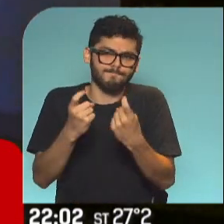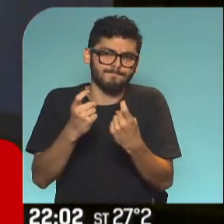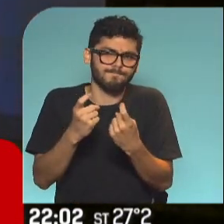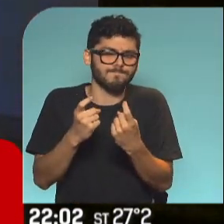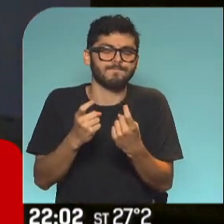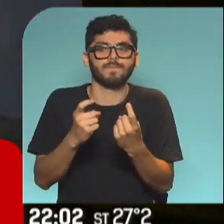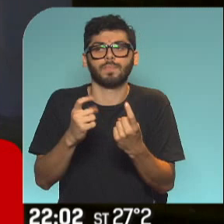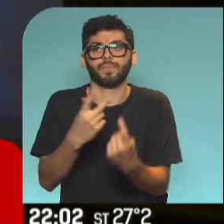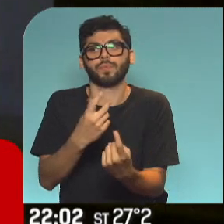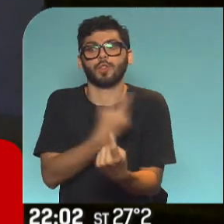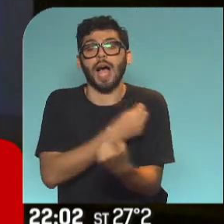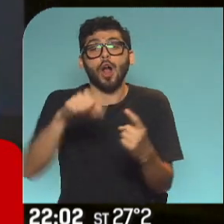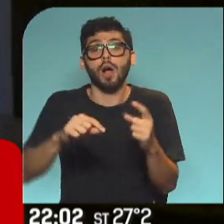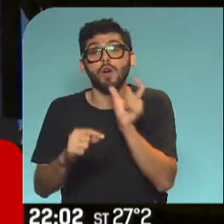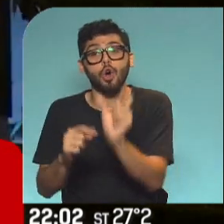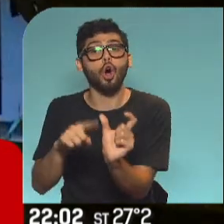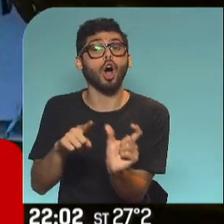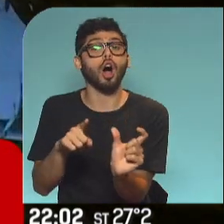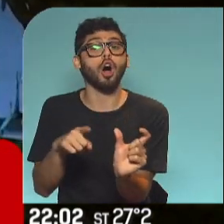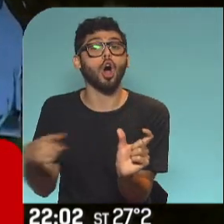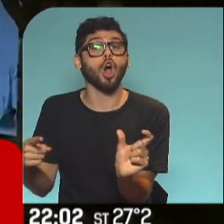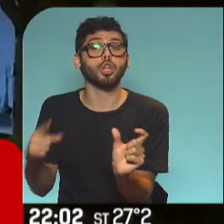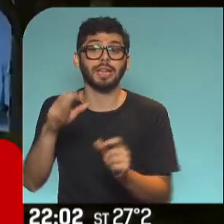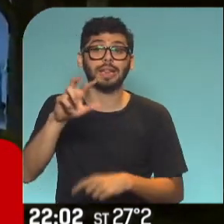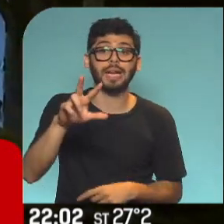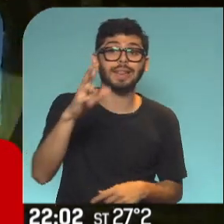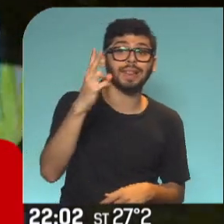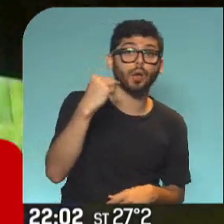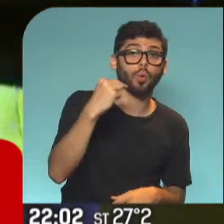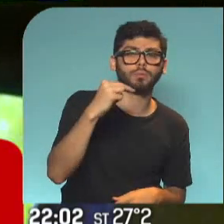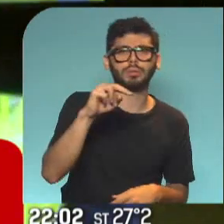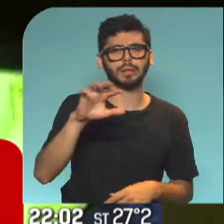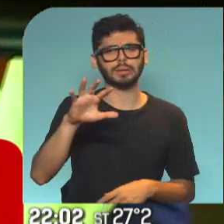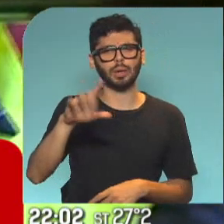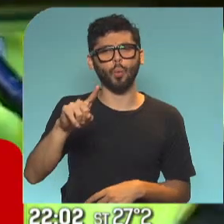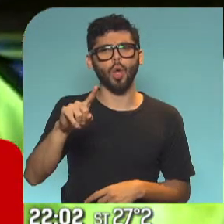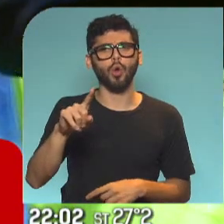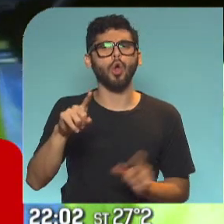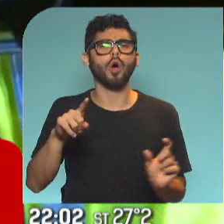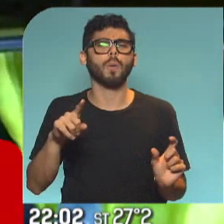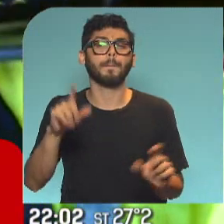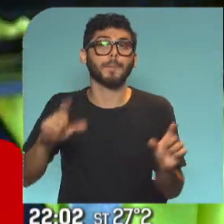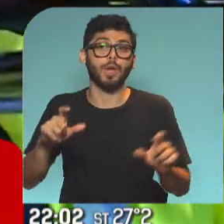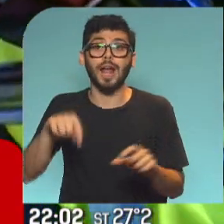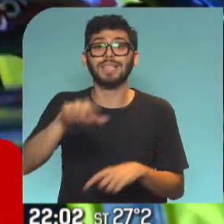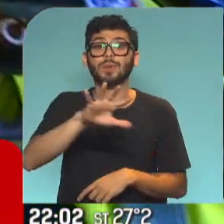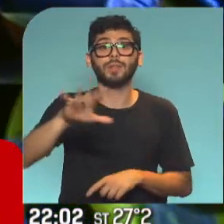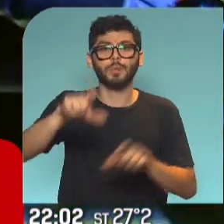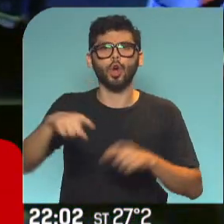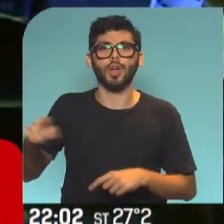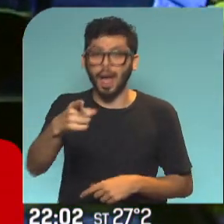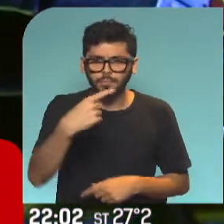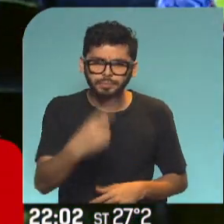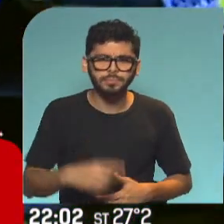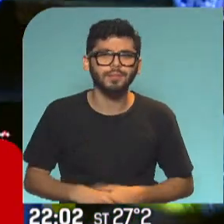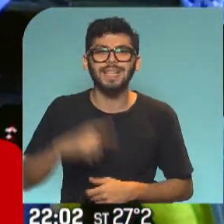el rubro otros, que arrancó con 39 otros, después fue a 51 y hoy tuvimos 55. Ahí está, mirá, la palabra